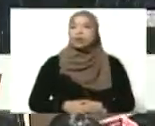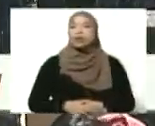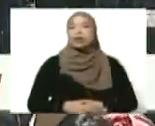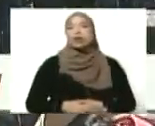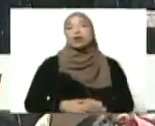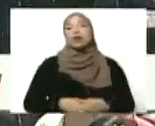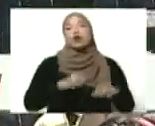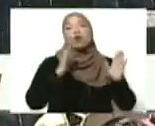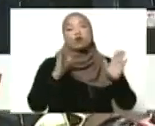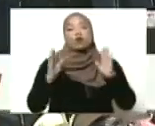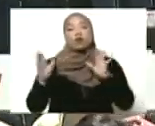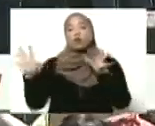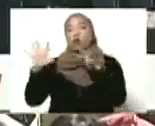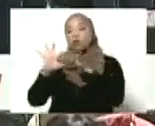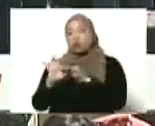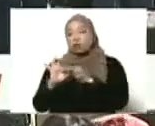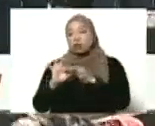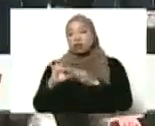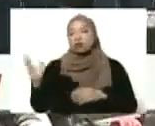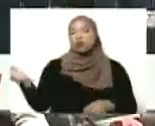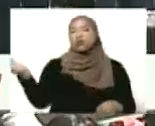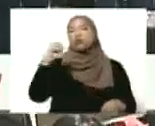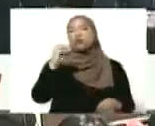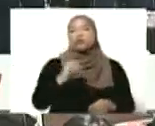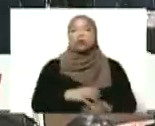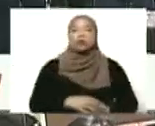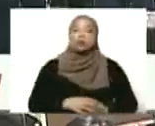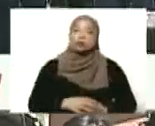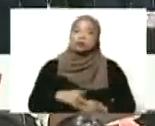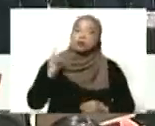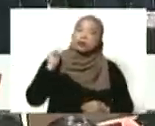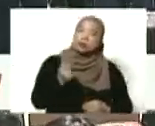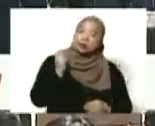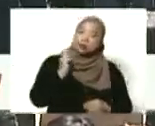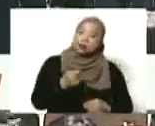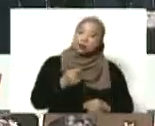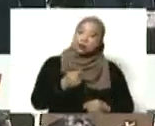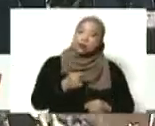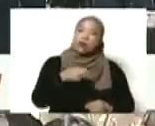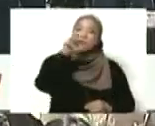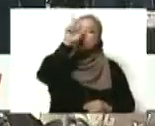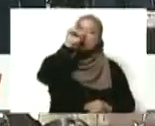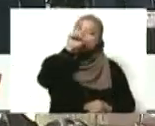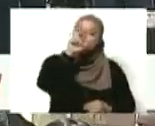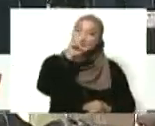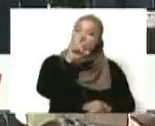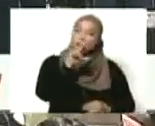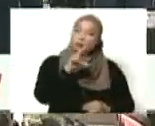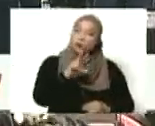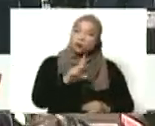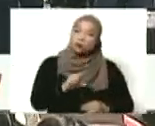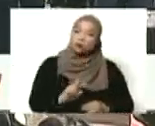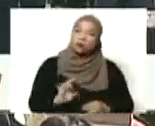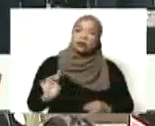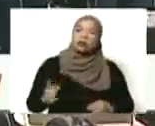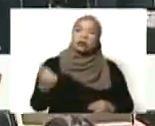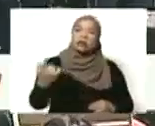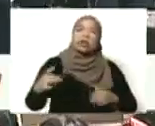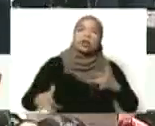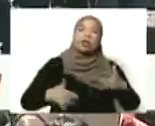Organizar, unir, sumar. Tareas, todos los días. En uno de los primeros